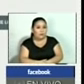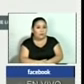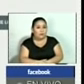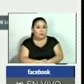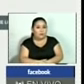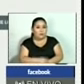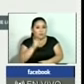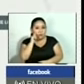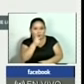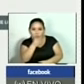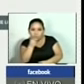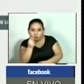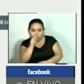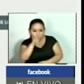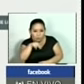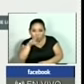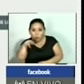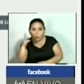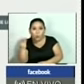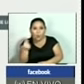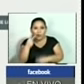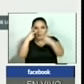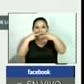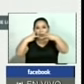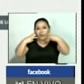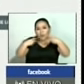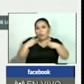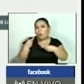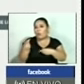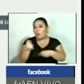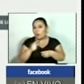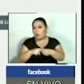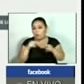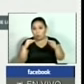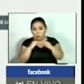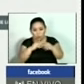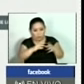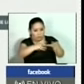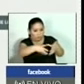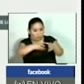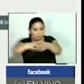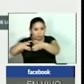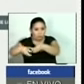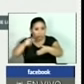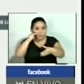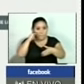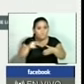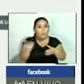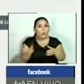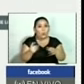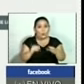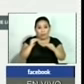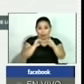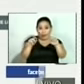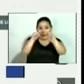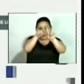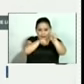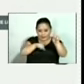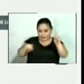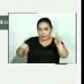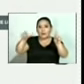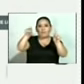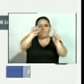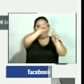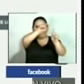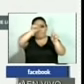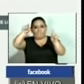solamente las cifras en cuanto a la cantidad de pruebas que se van haciendo, sino también el pronóstico de los pacientes, que lo tenemos justo en la parte superior de ahí de su